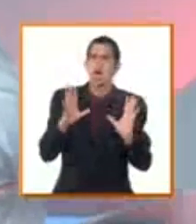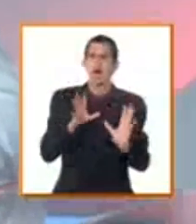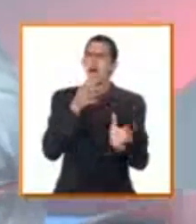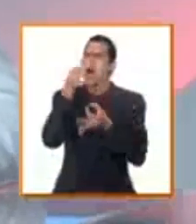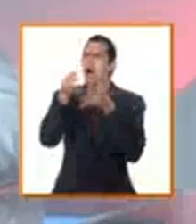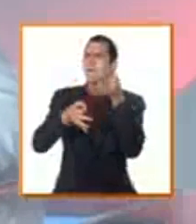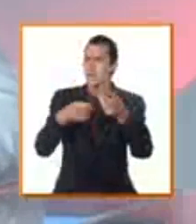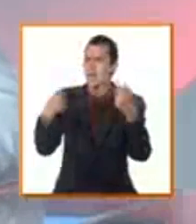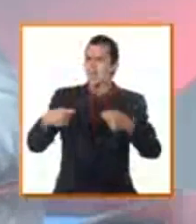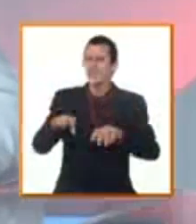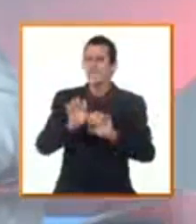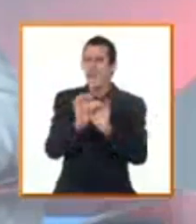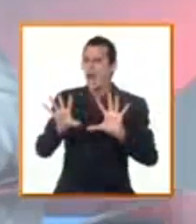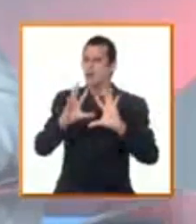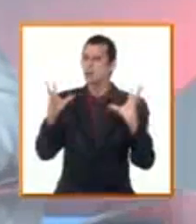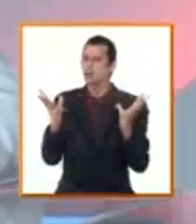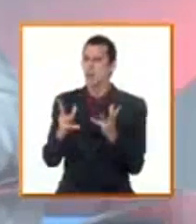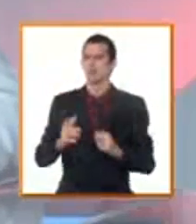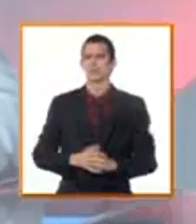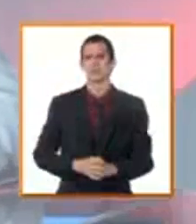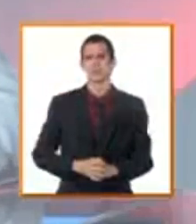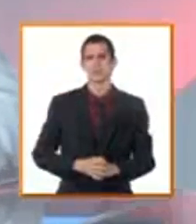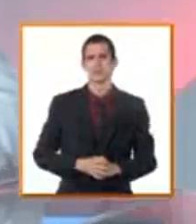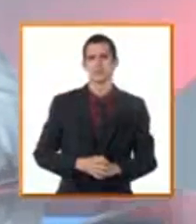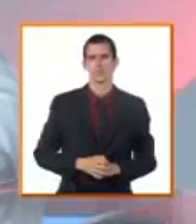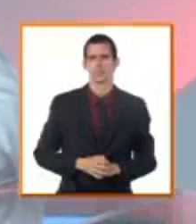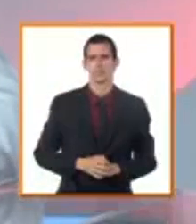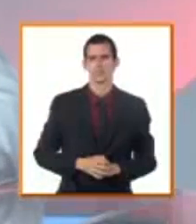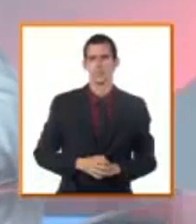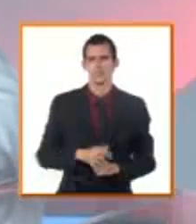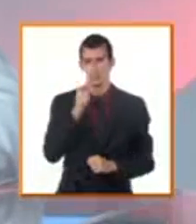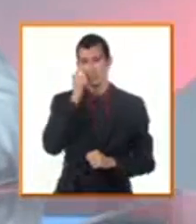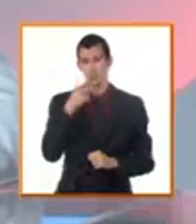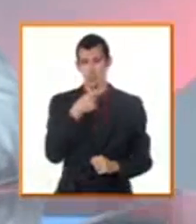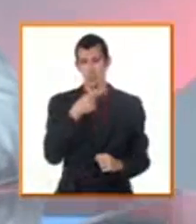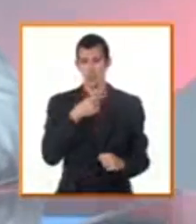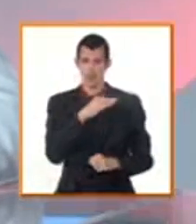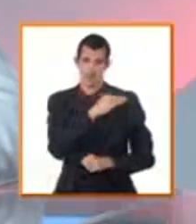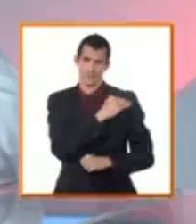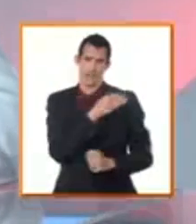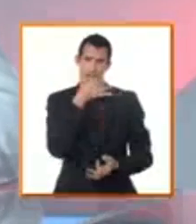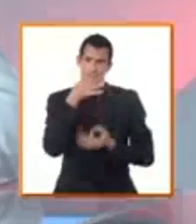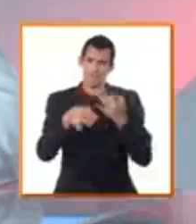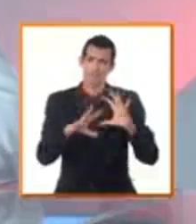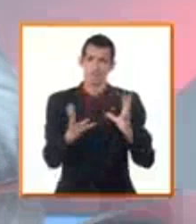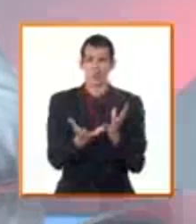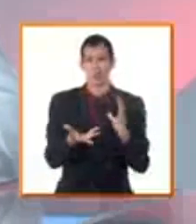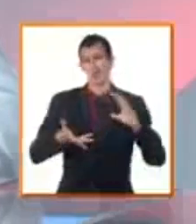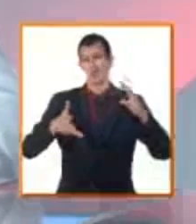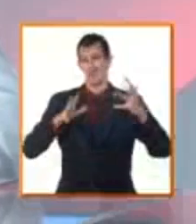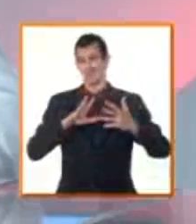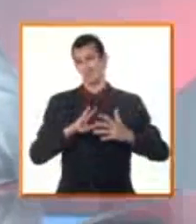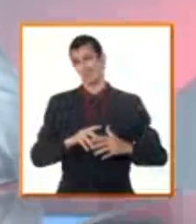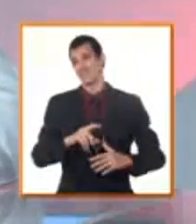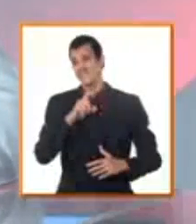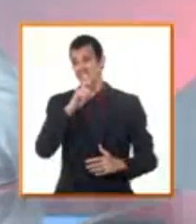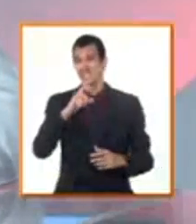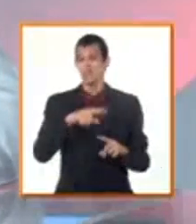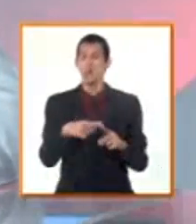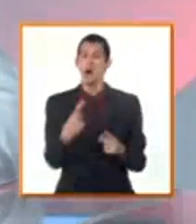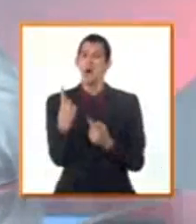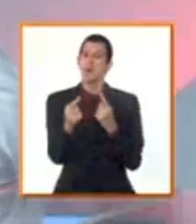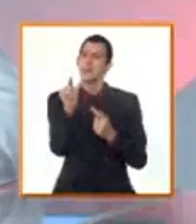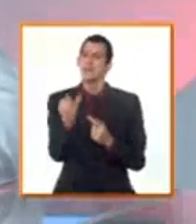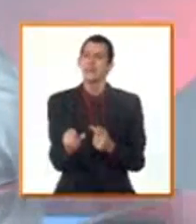lo mismo que explicó el coronel Poy y que tiene un grado importante dentro de la complejidad, sobre todo porque hay un alto porciento que tiene que ver introducir